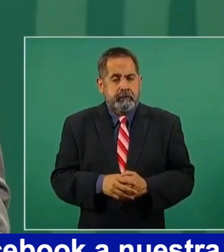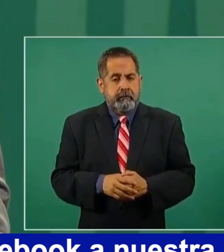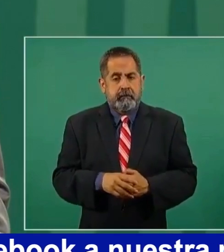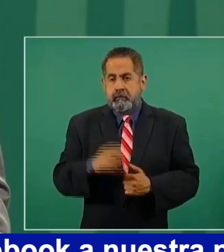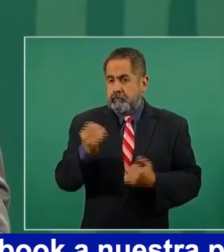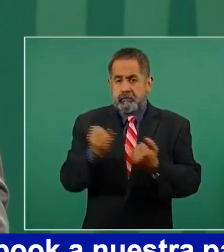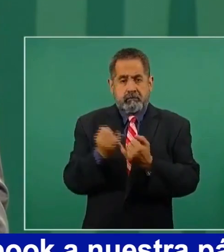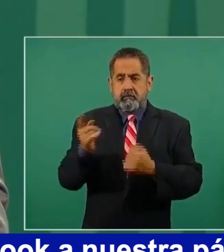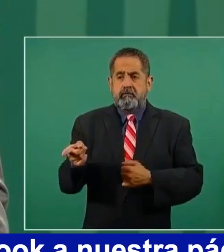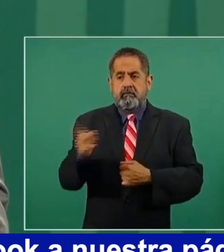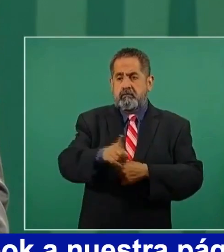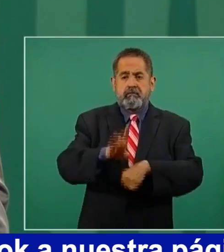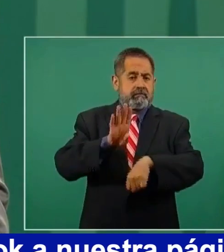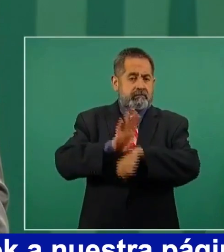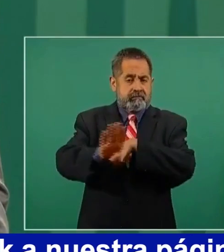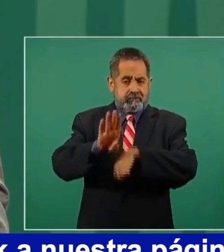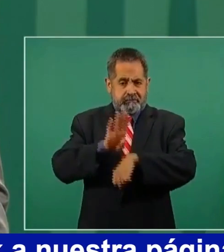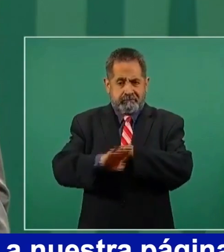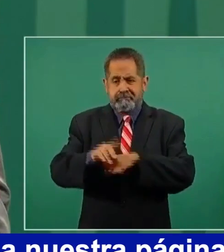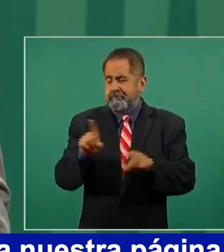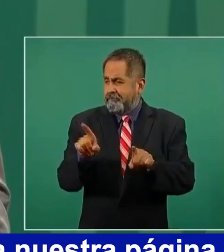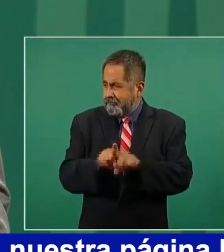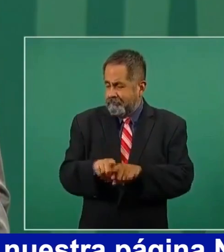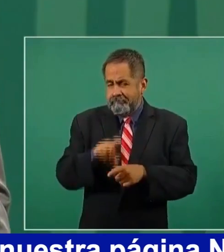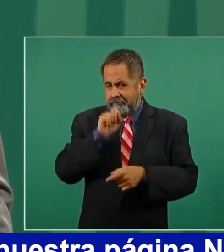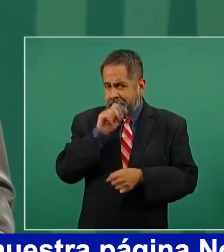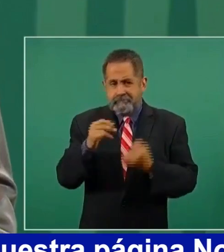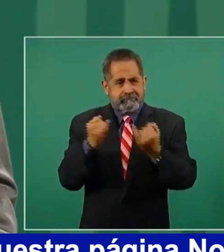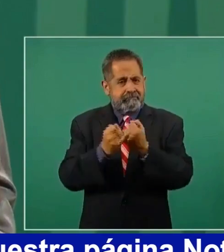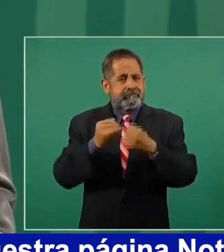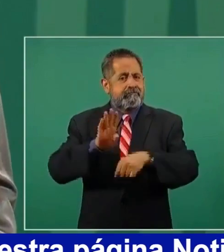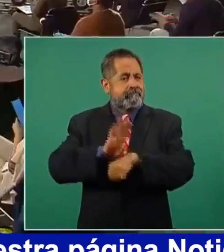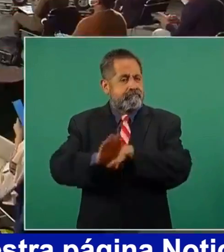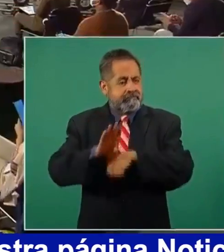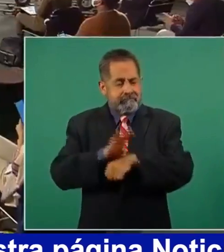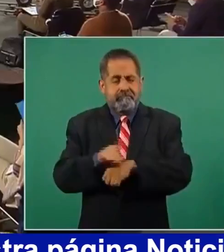en Brasil, ya en el caso de Brasil